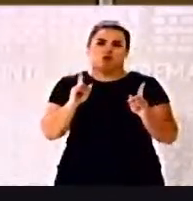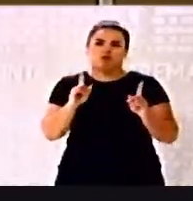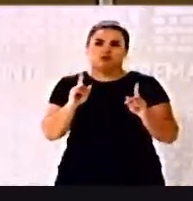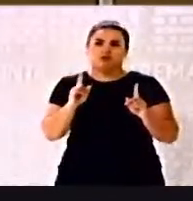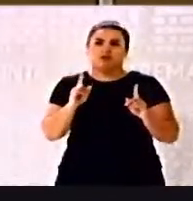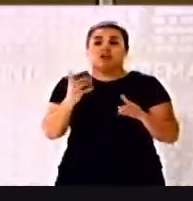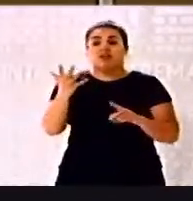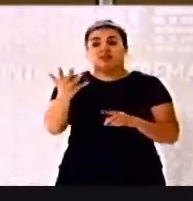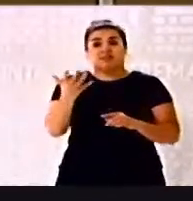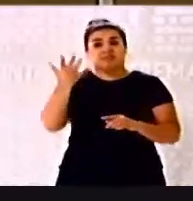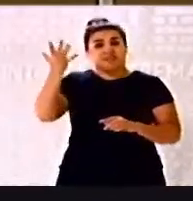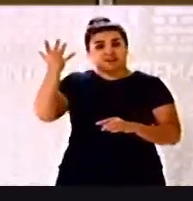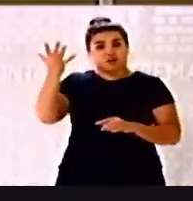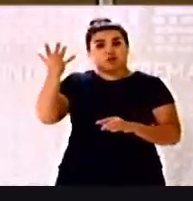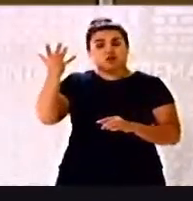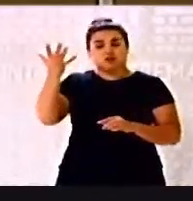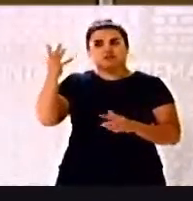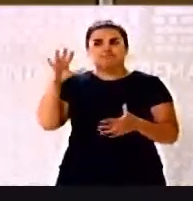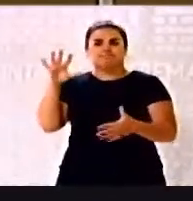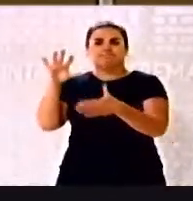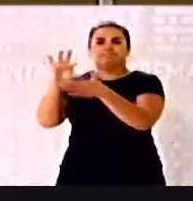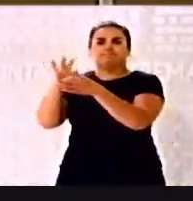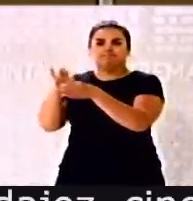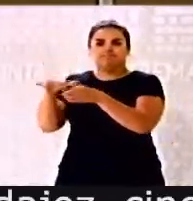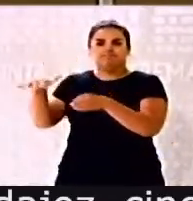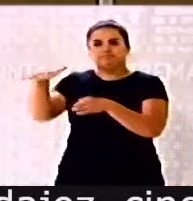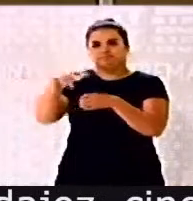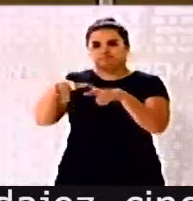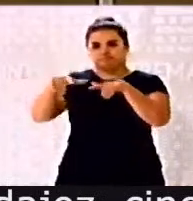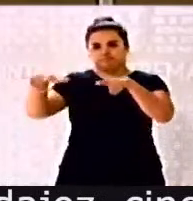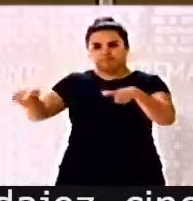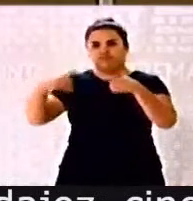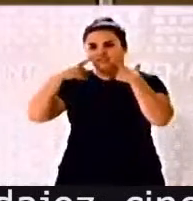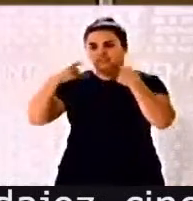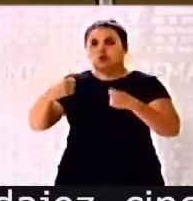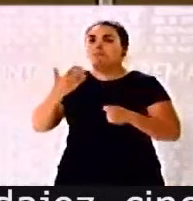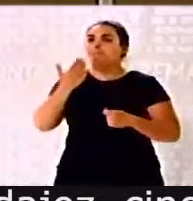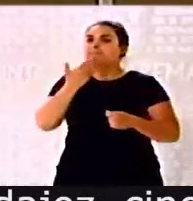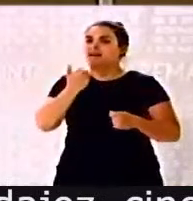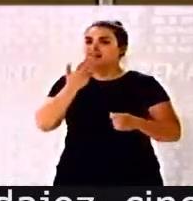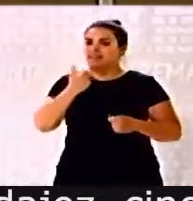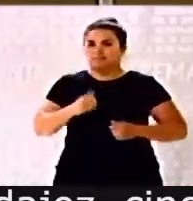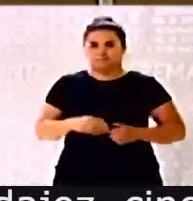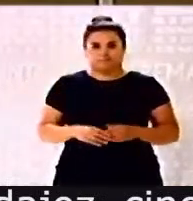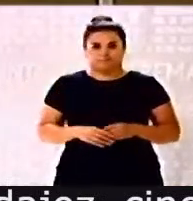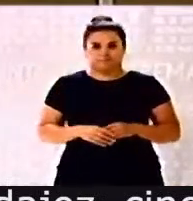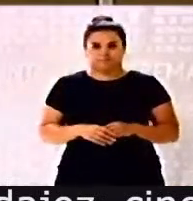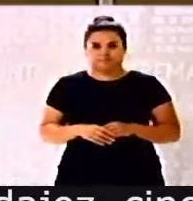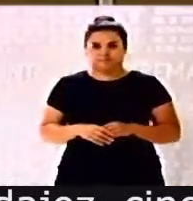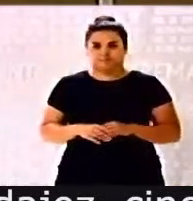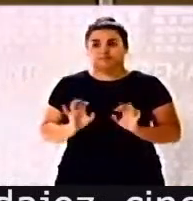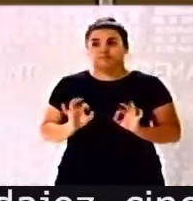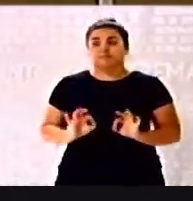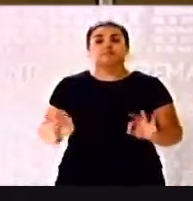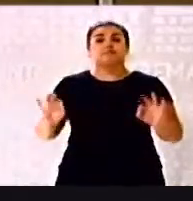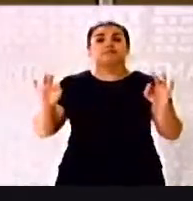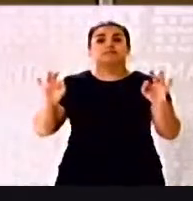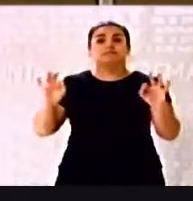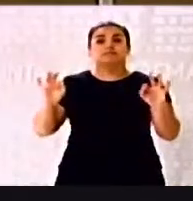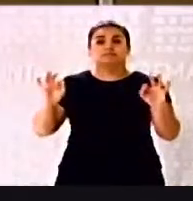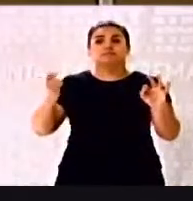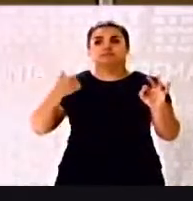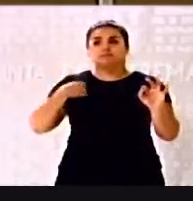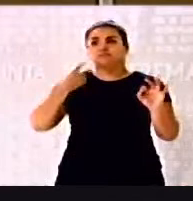Hay 5 de ellos que pertenecen al área de salud de Mérida. En concreto, me